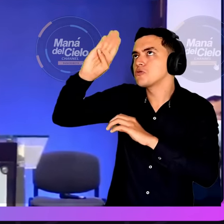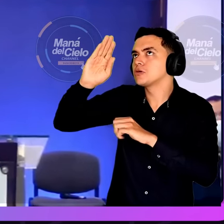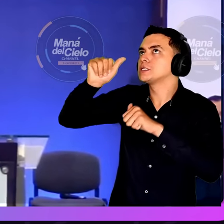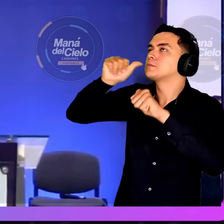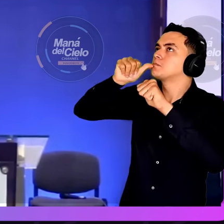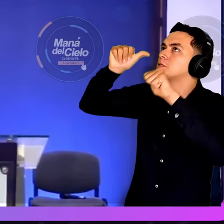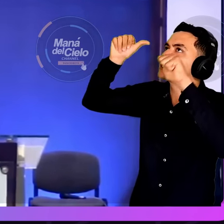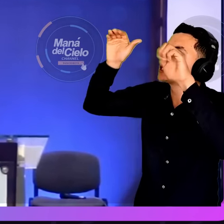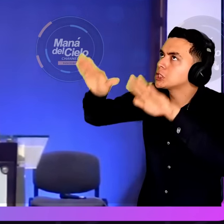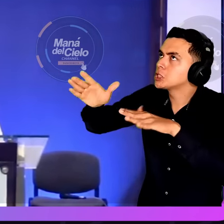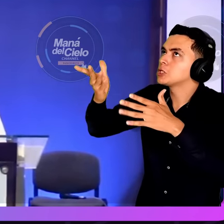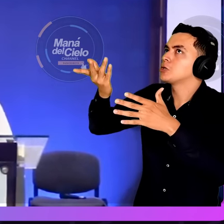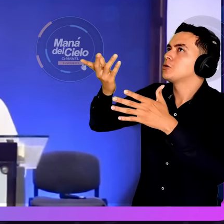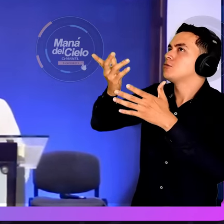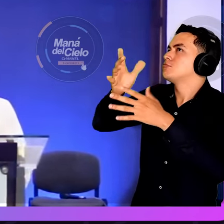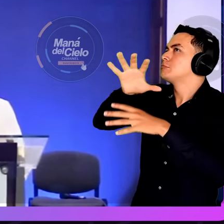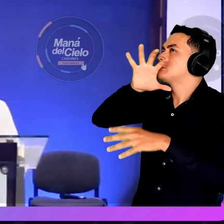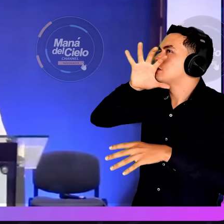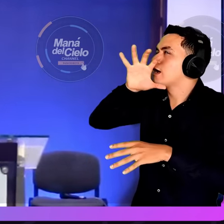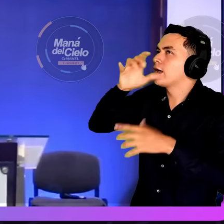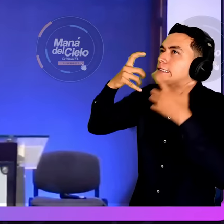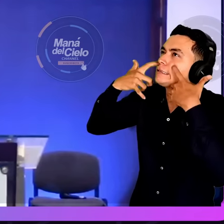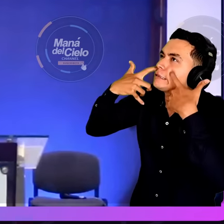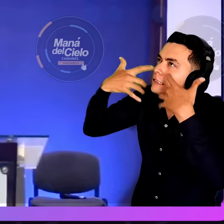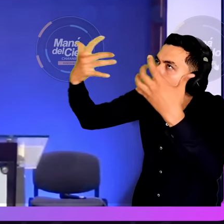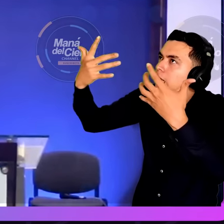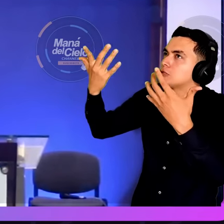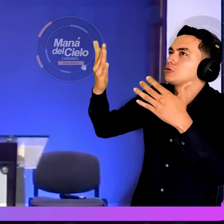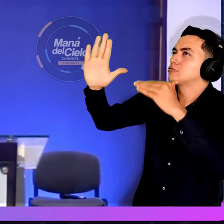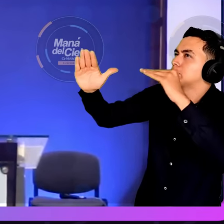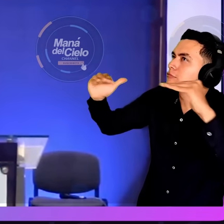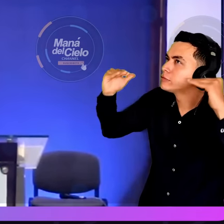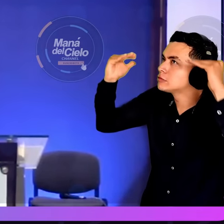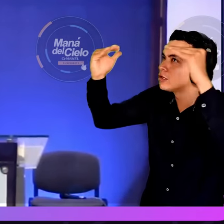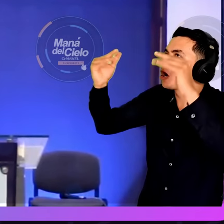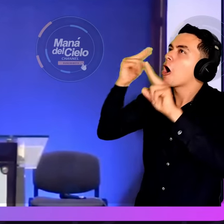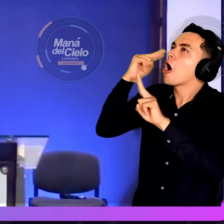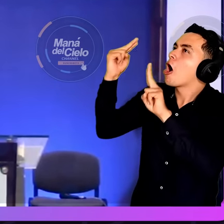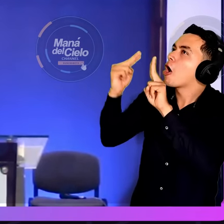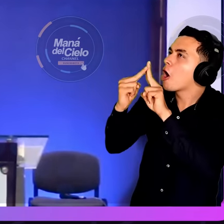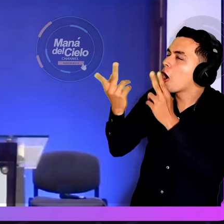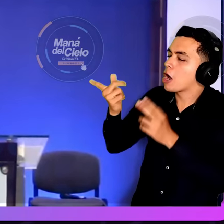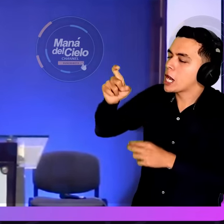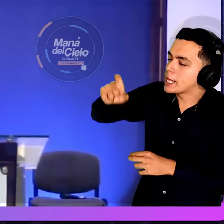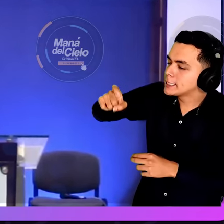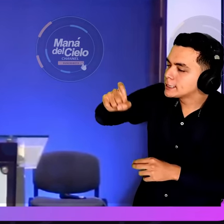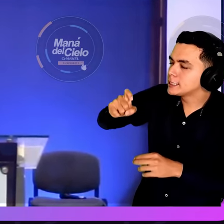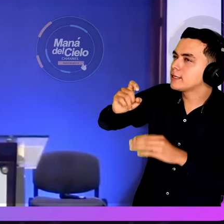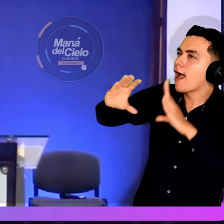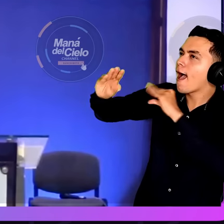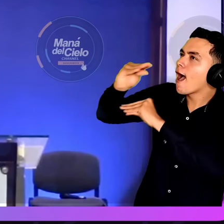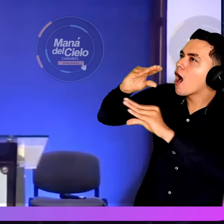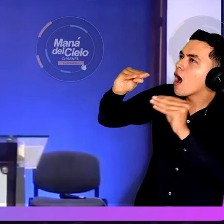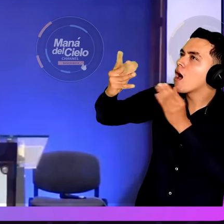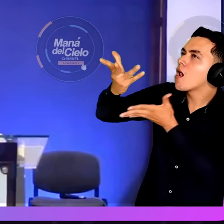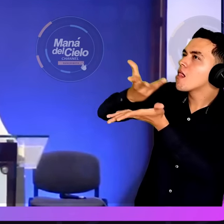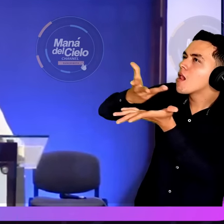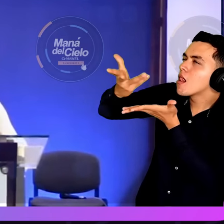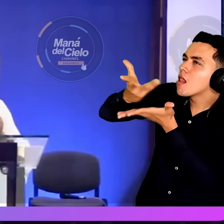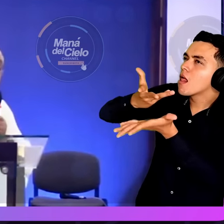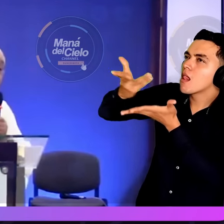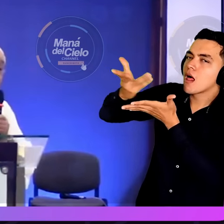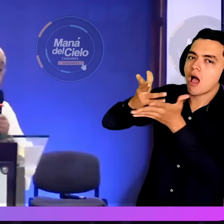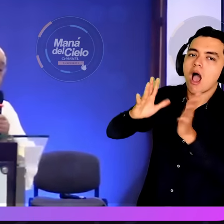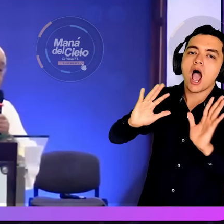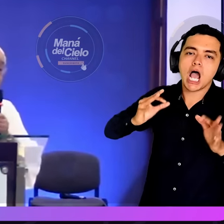justicia al Señor a aquellos. Vea que ni siquiera dice que oran, sino que claman. Porque una cosa es orar y otra